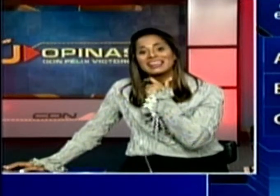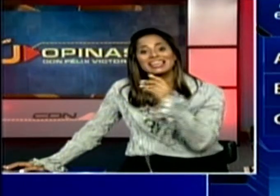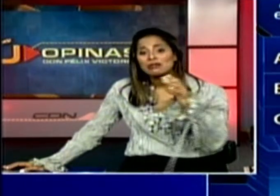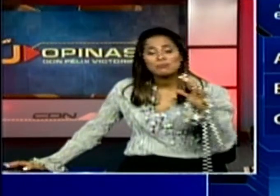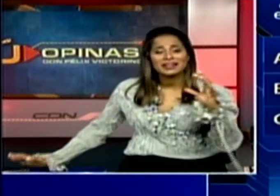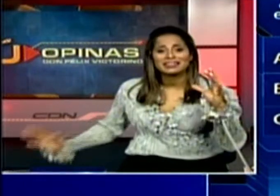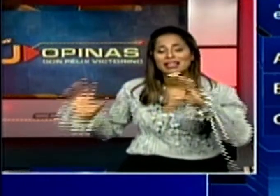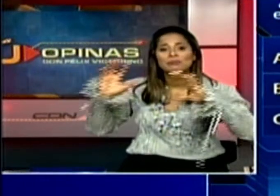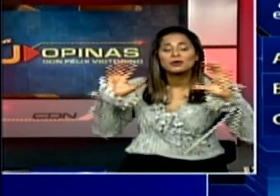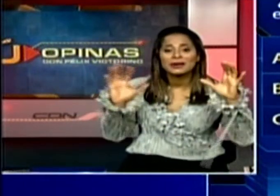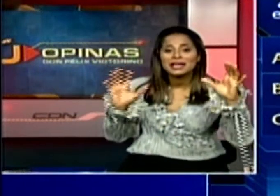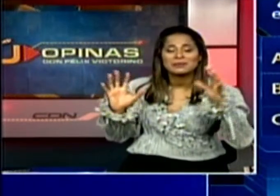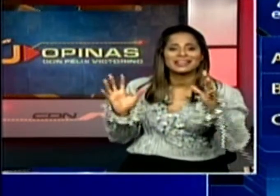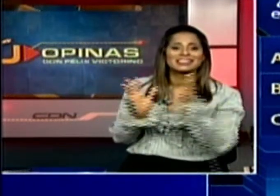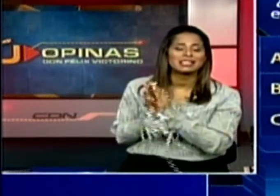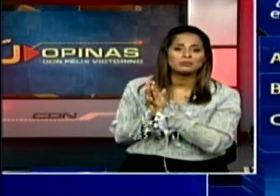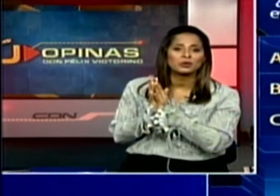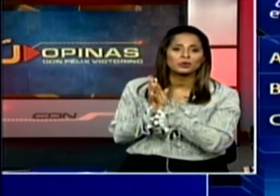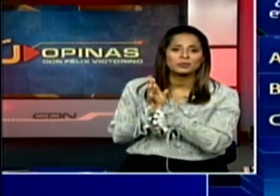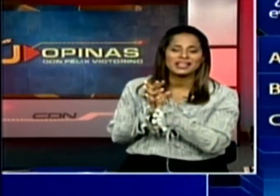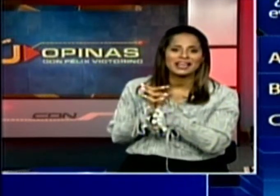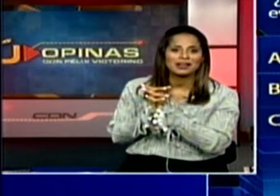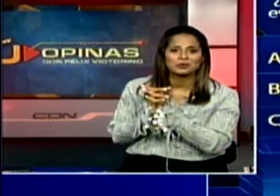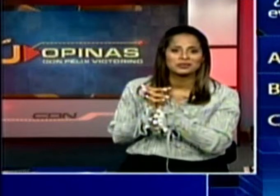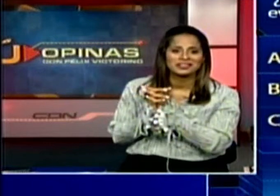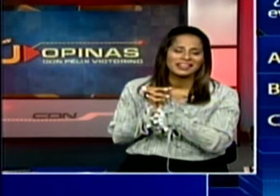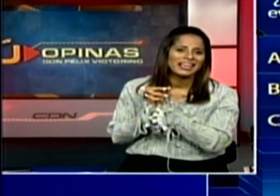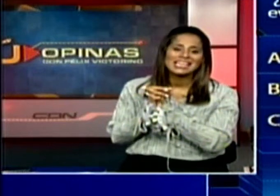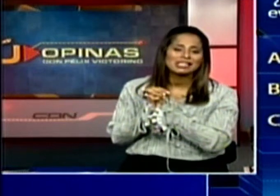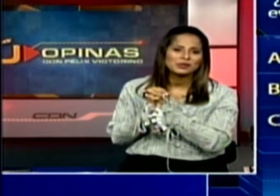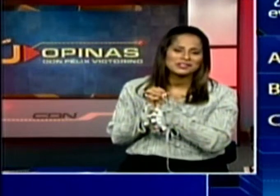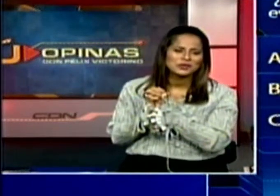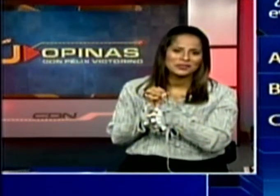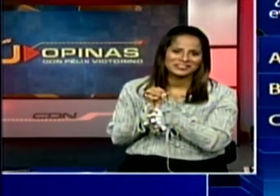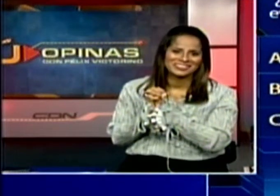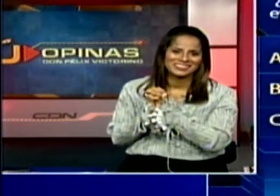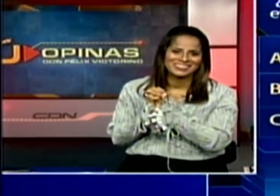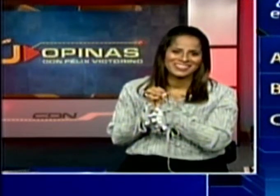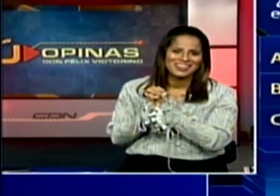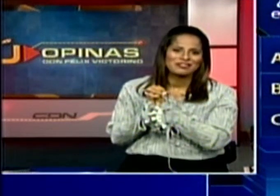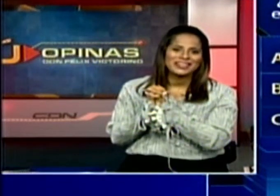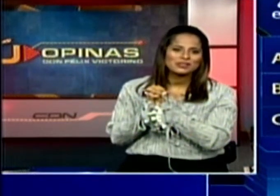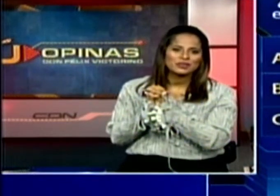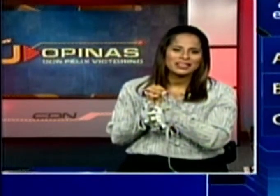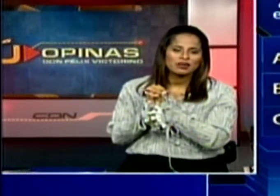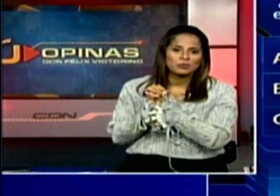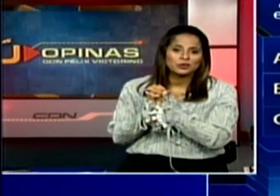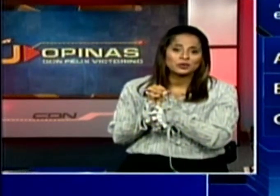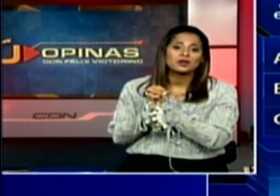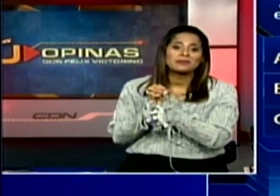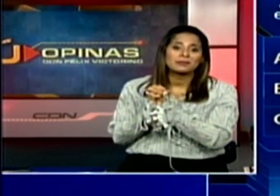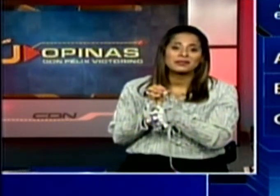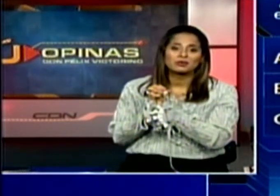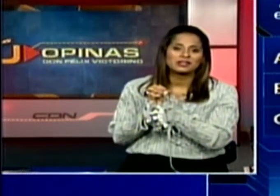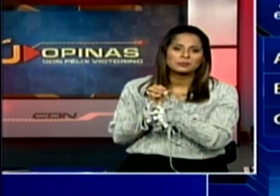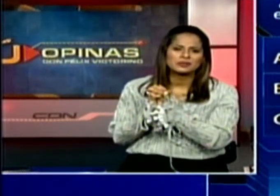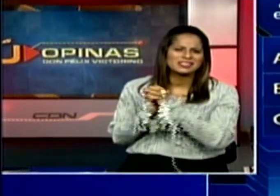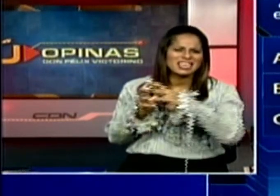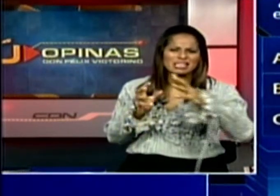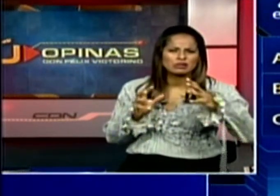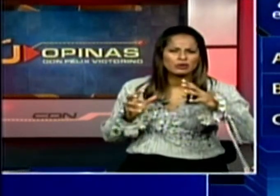cuenta que gran parte del problema que tenemos los dominicanos es la educación. Fíjense ustedes cómo nosotros hablamos